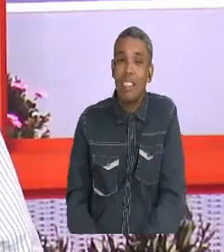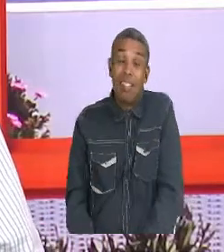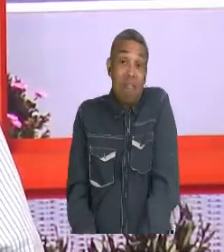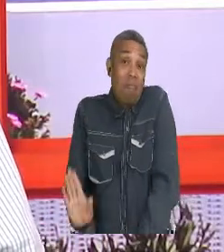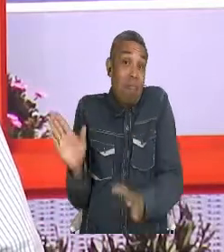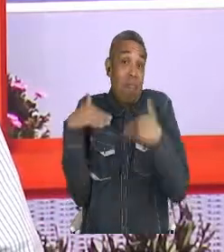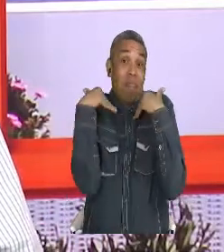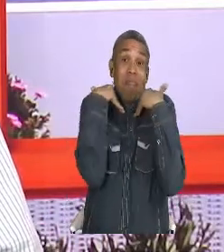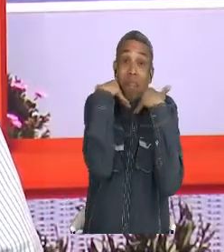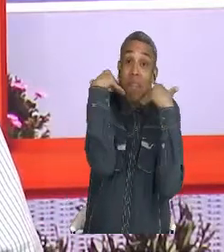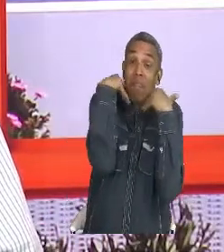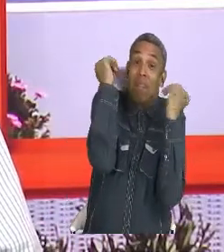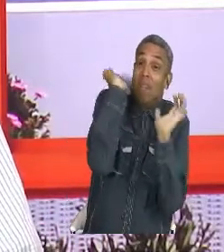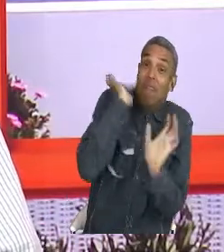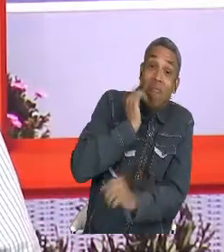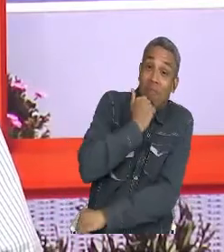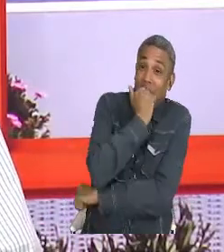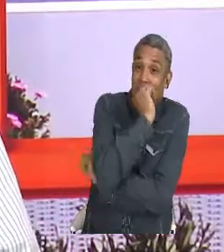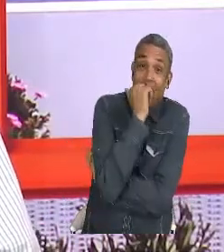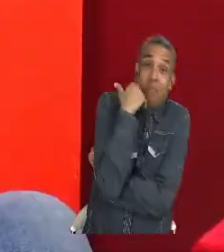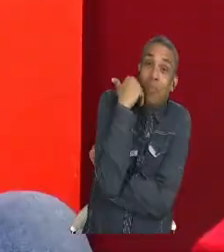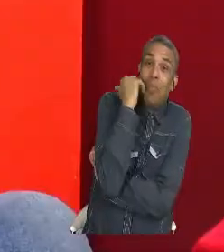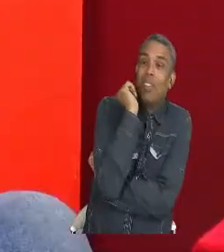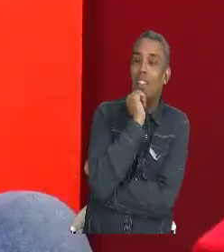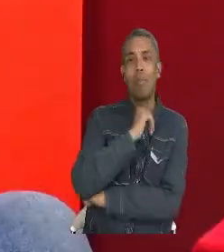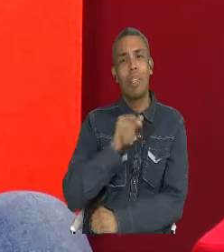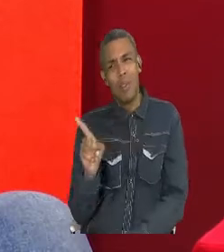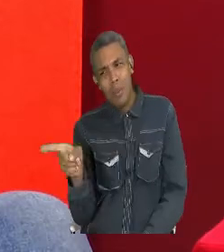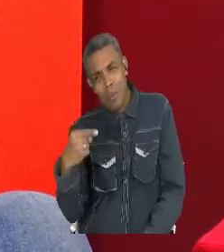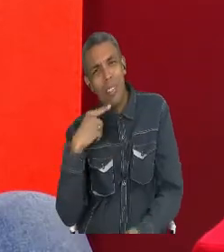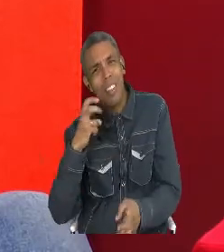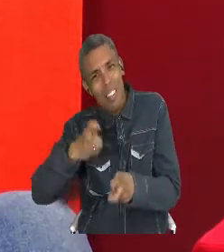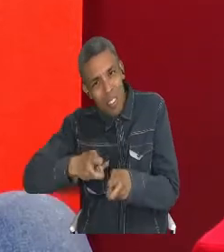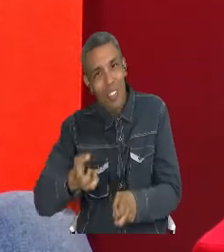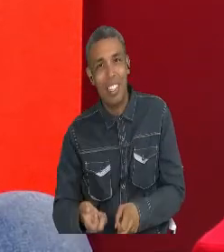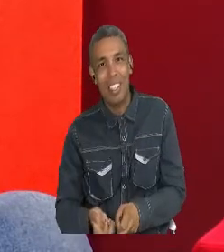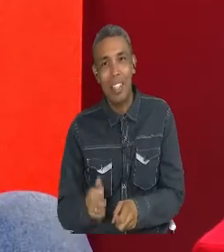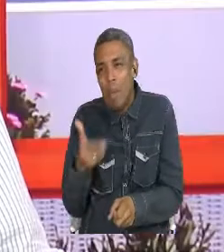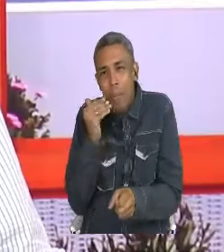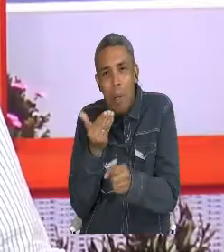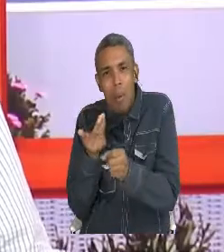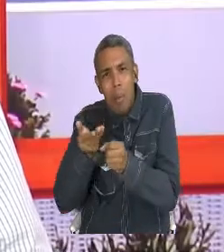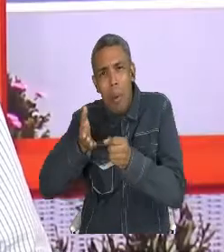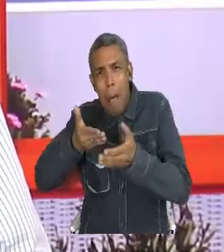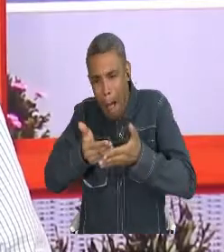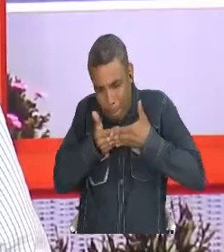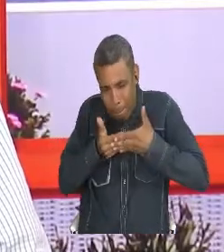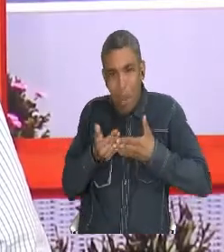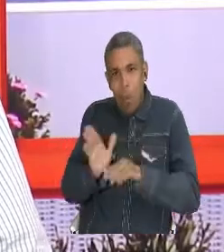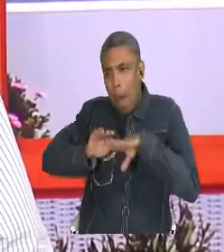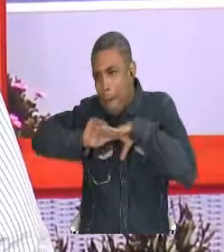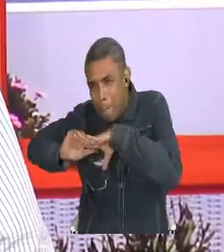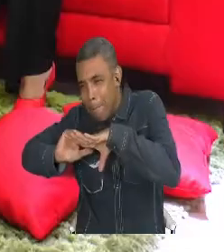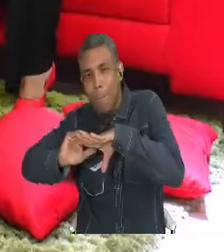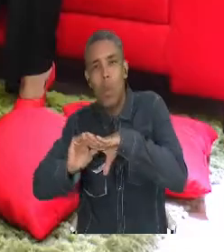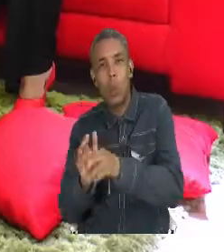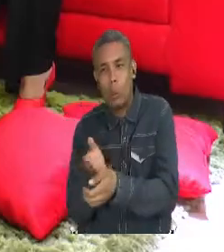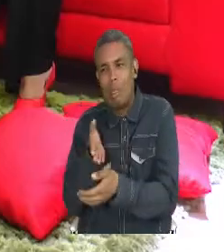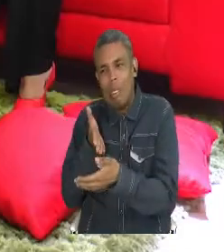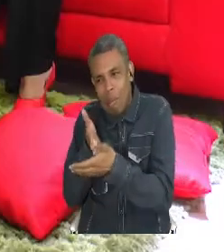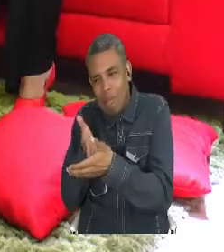se han convertido en unas cuestiones muy interesantes para los chicos y también para mí como docente. Leonardo, ahí quiero hacerle una pregunta. ¿El